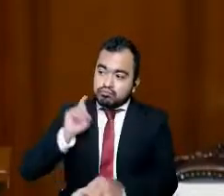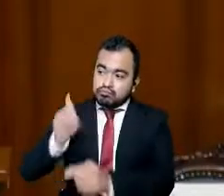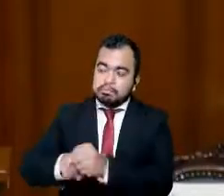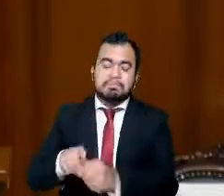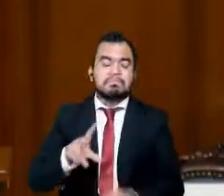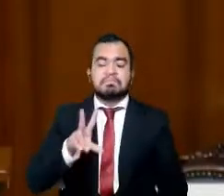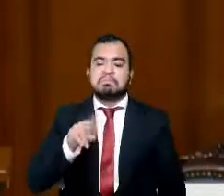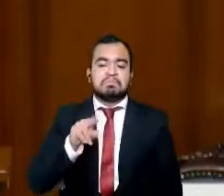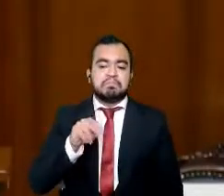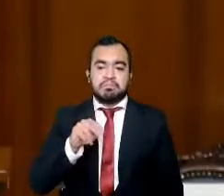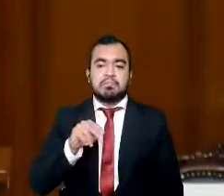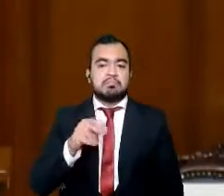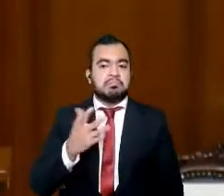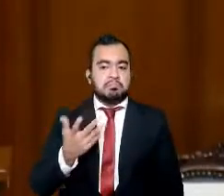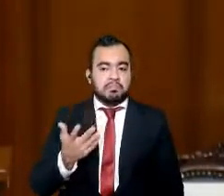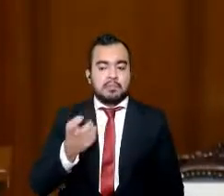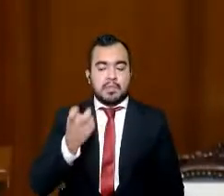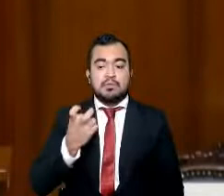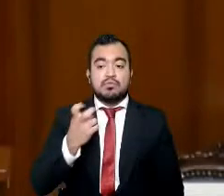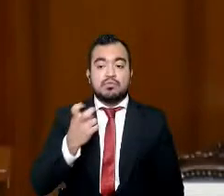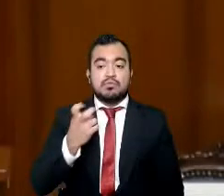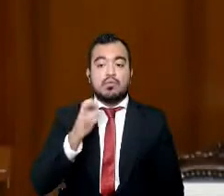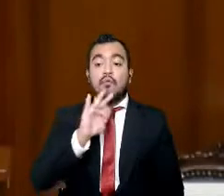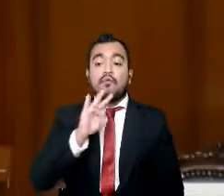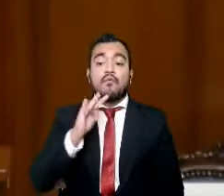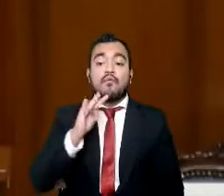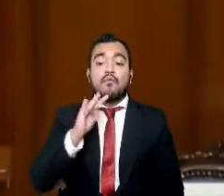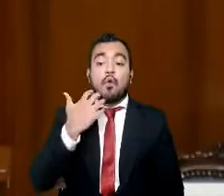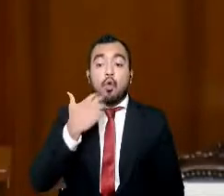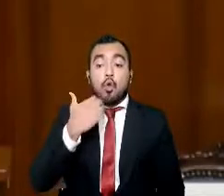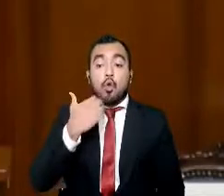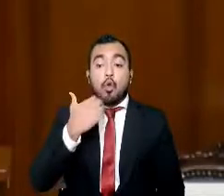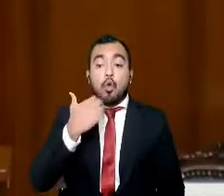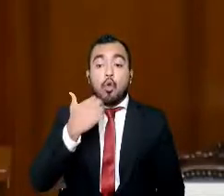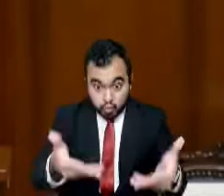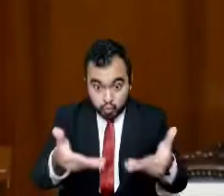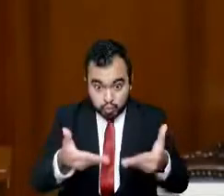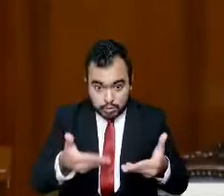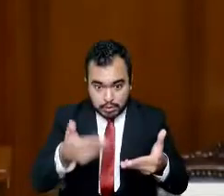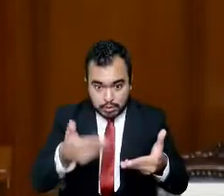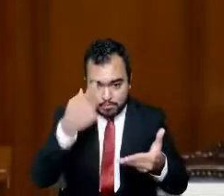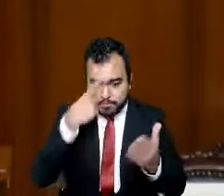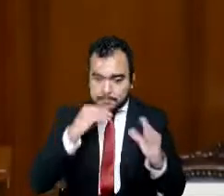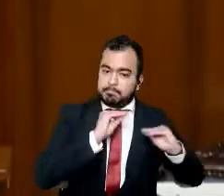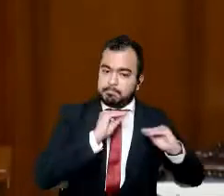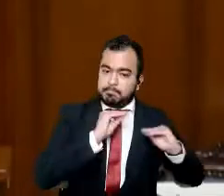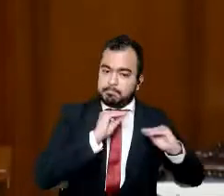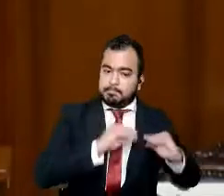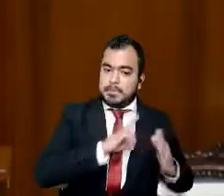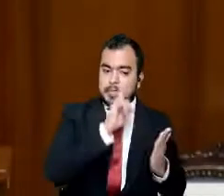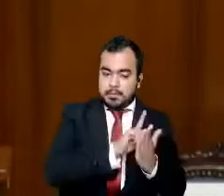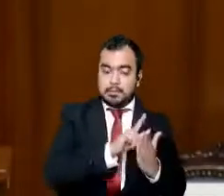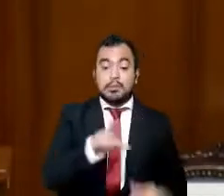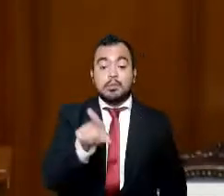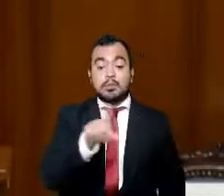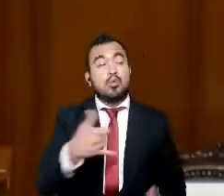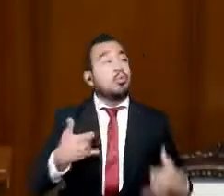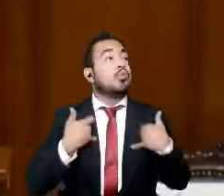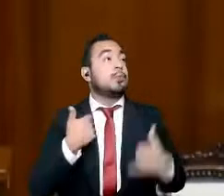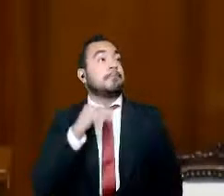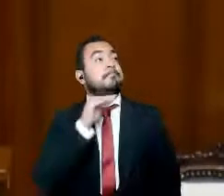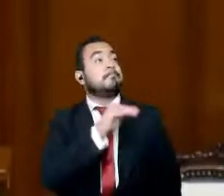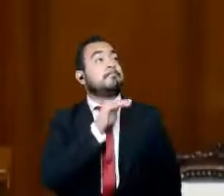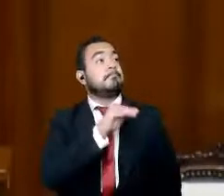foro Escuchar para Legislar, los jóvenes nos pidieron que, ellos no saben que se dice